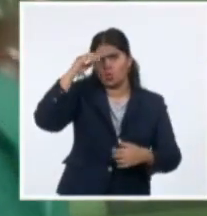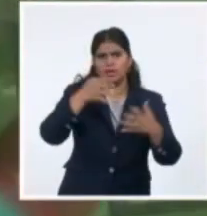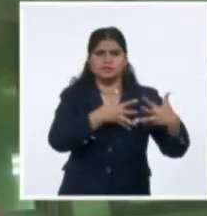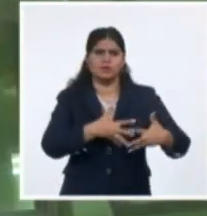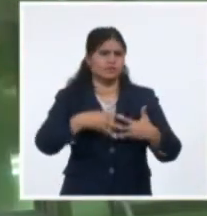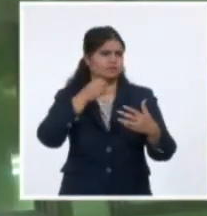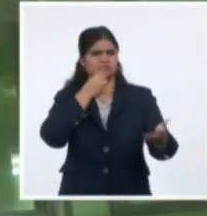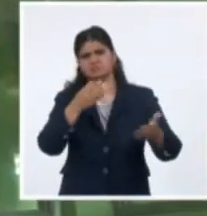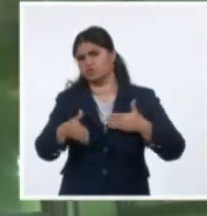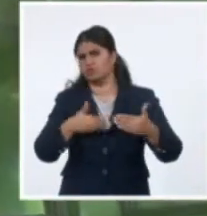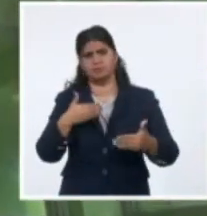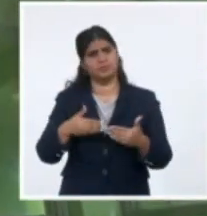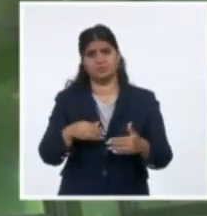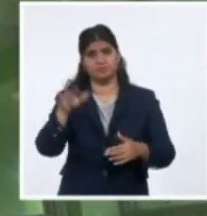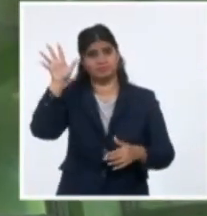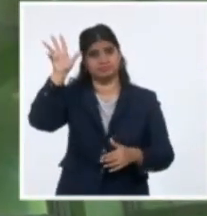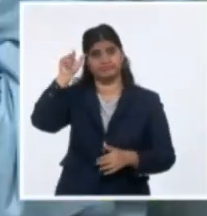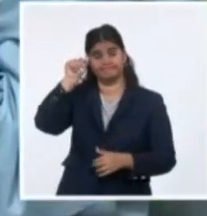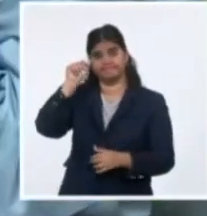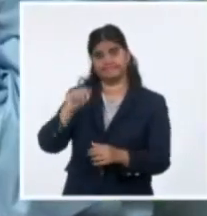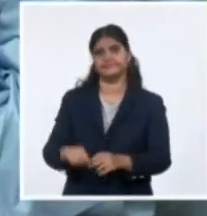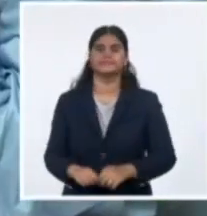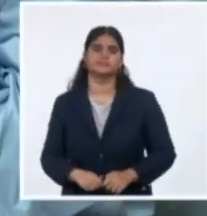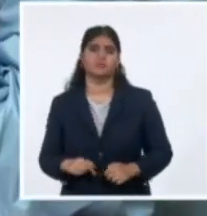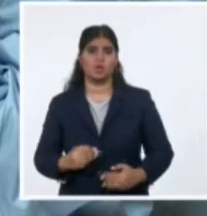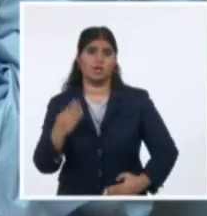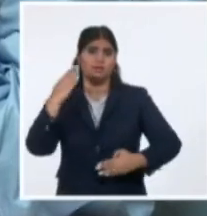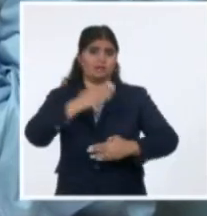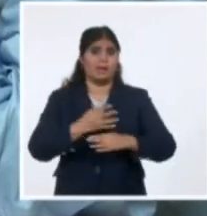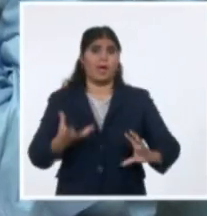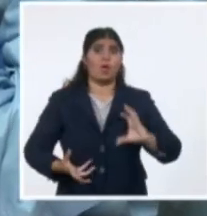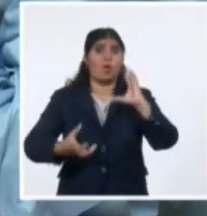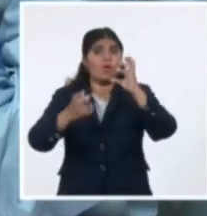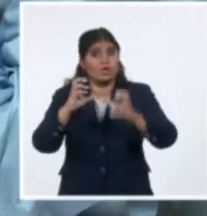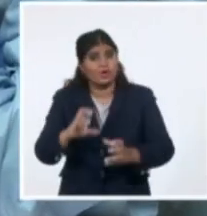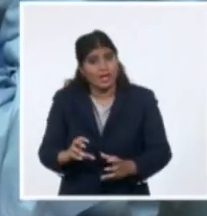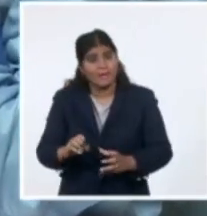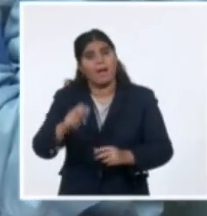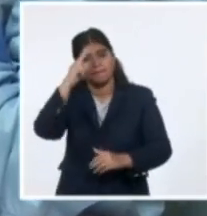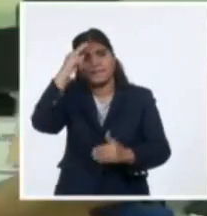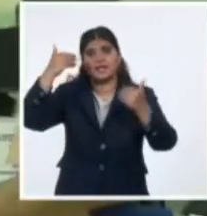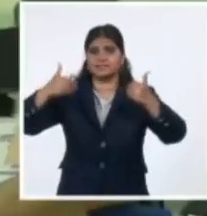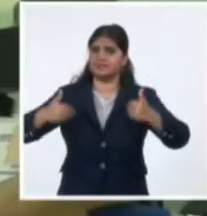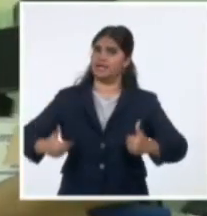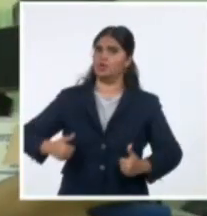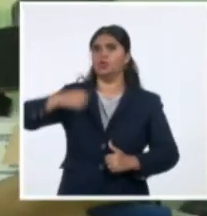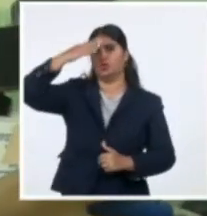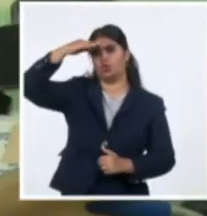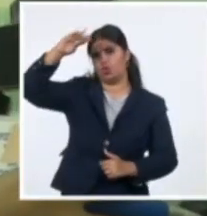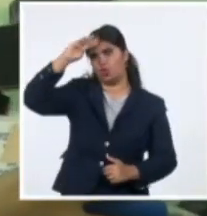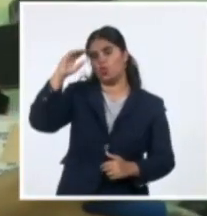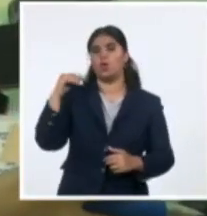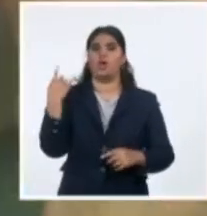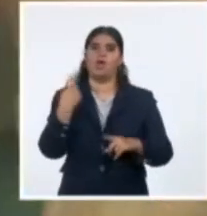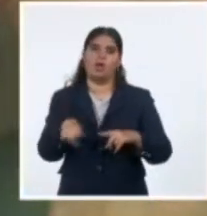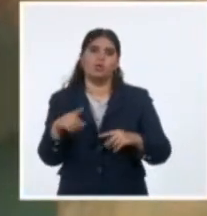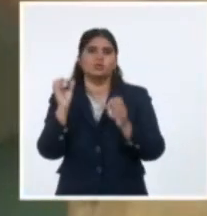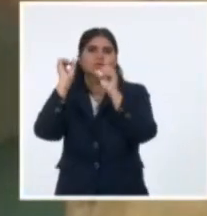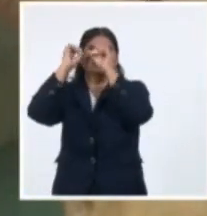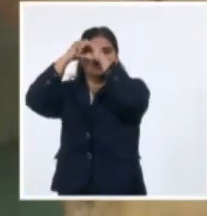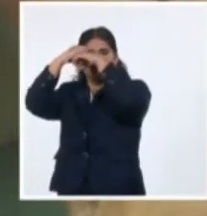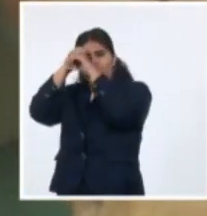centros hospitalarios marcan una de las etapas más complejas en Cuba. Insumos quirúrgicos y citostáticos, por